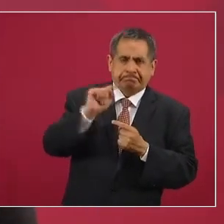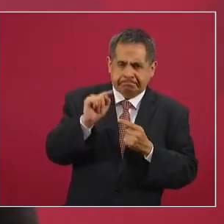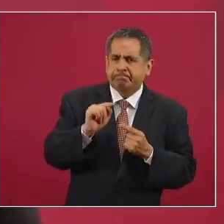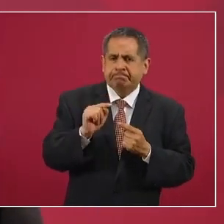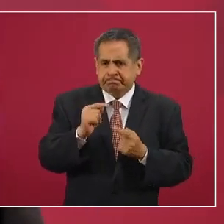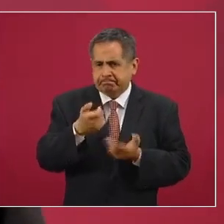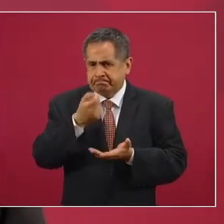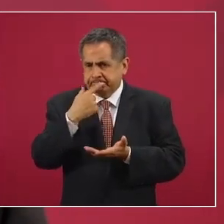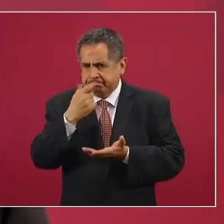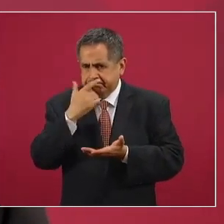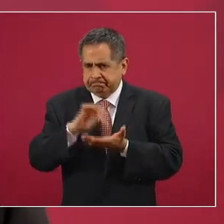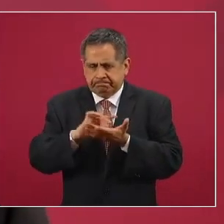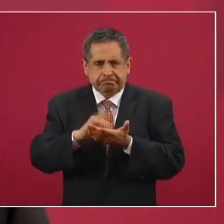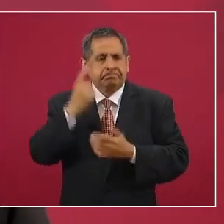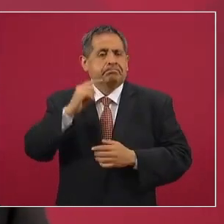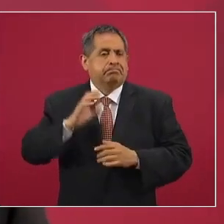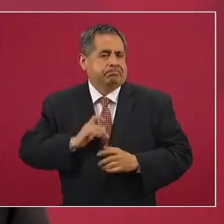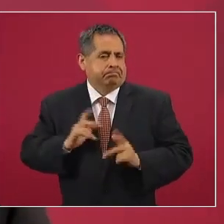pero